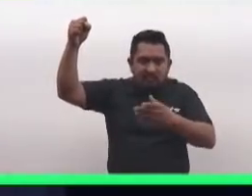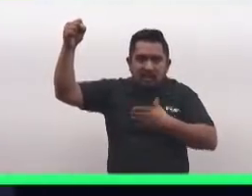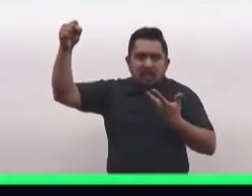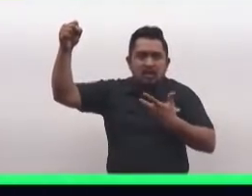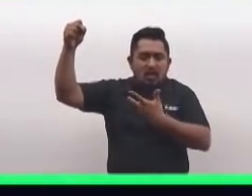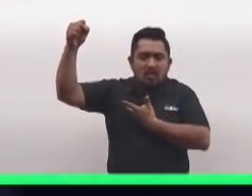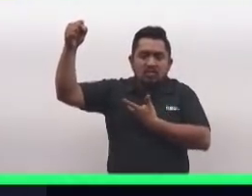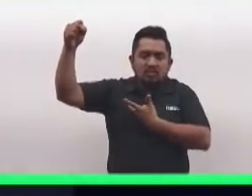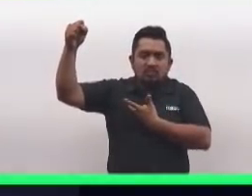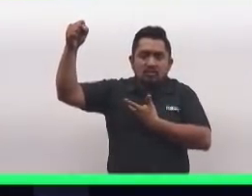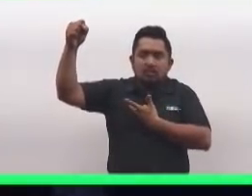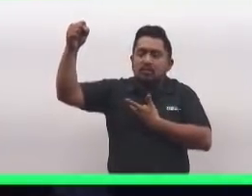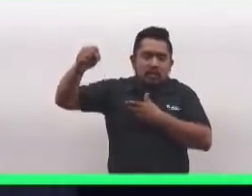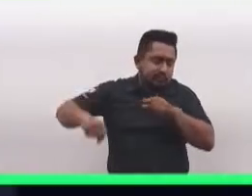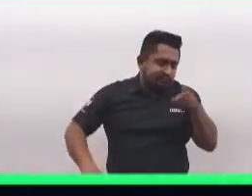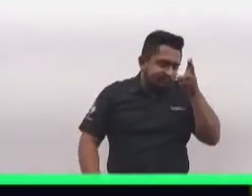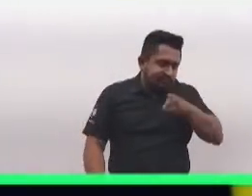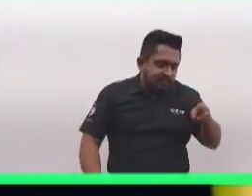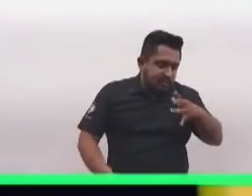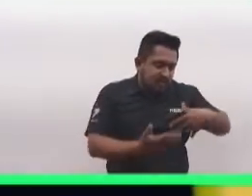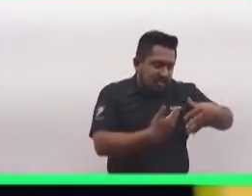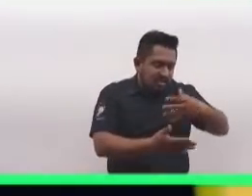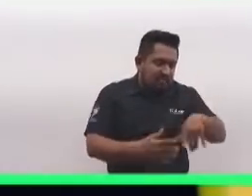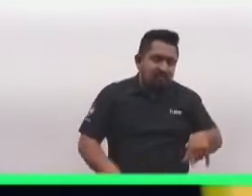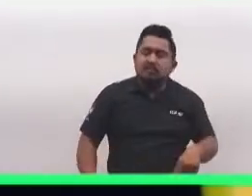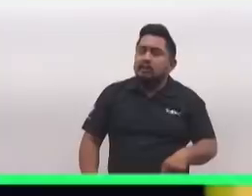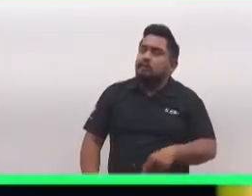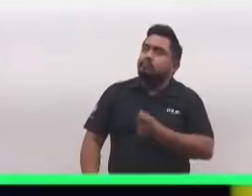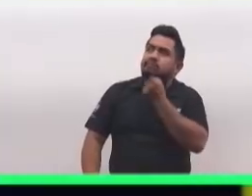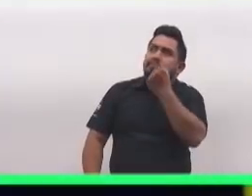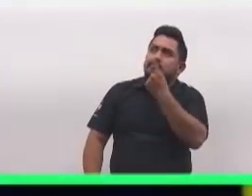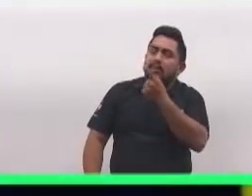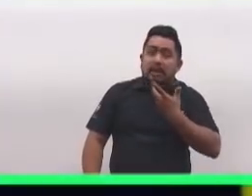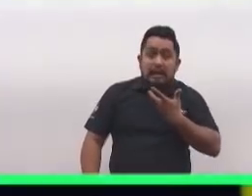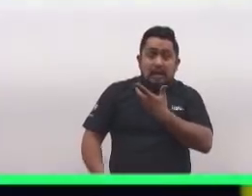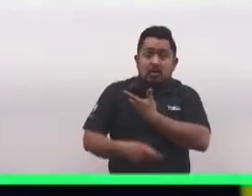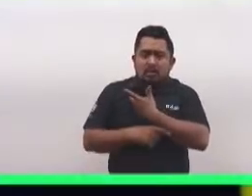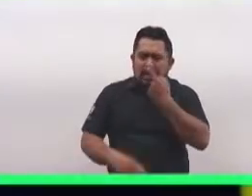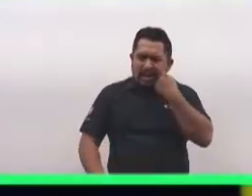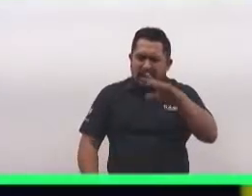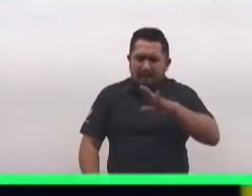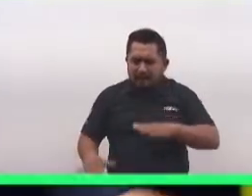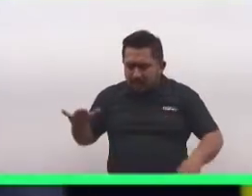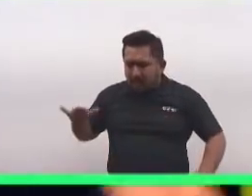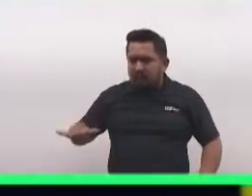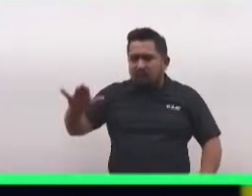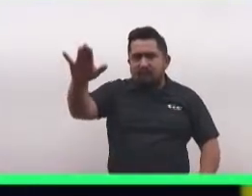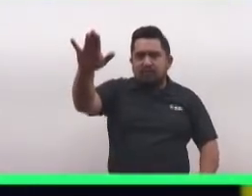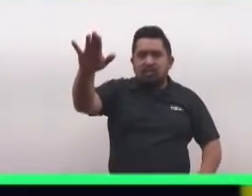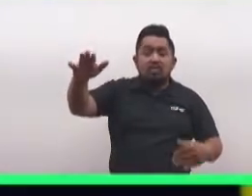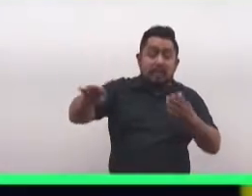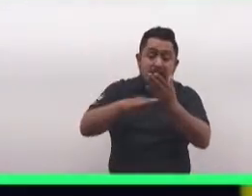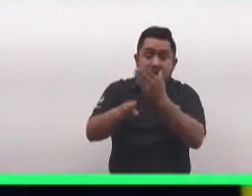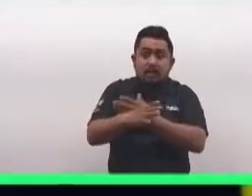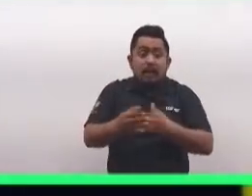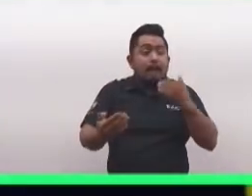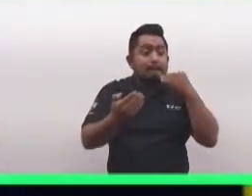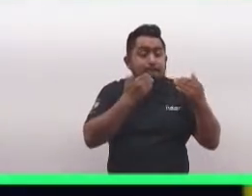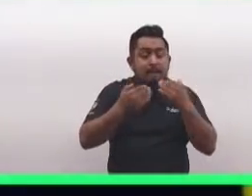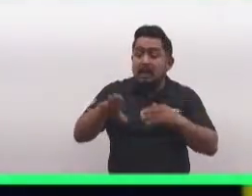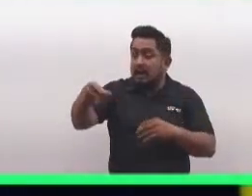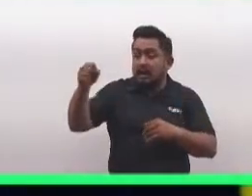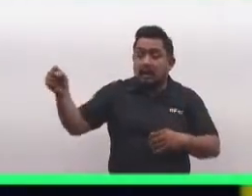del cual nosotros no permite encontrar la salida por eso es que cuando usted toma un vuelo le explican dentro del vuelo estas son las puertas de